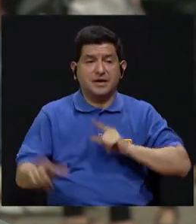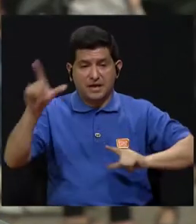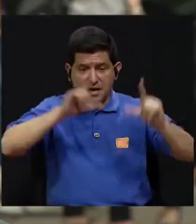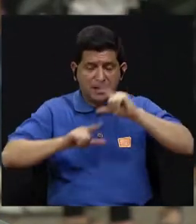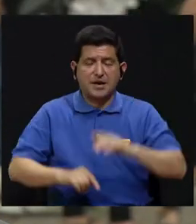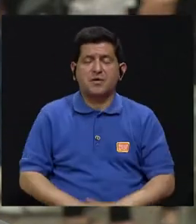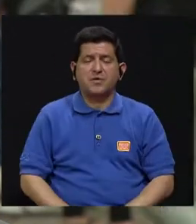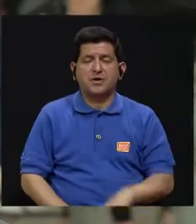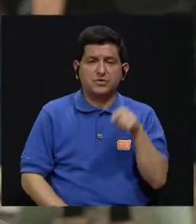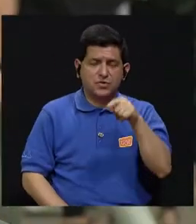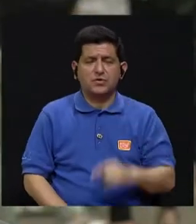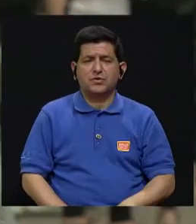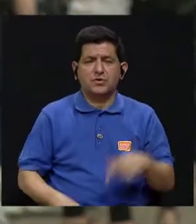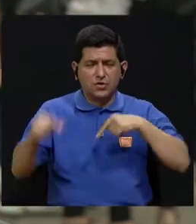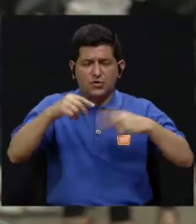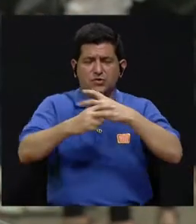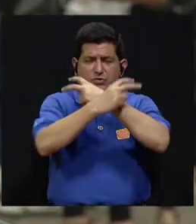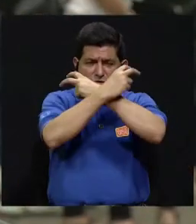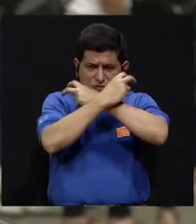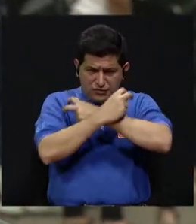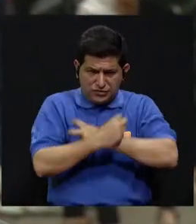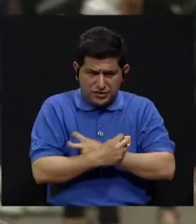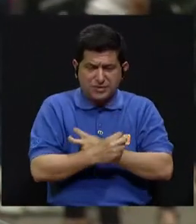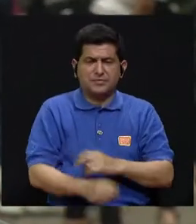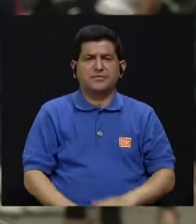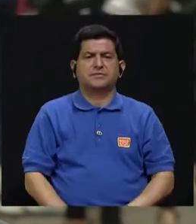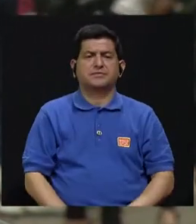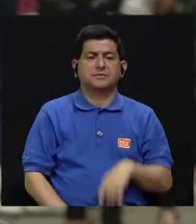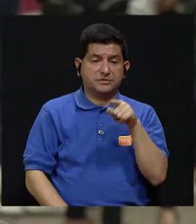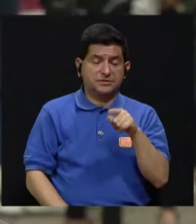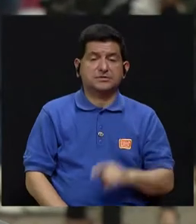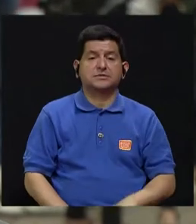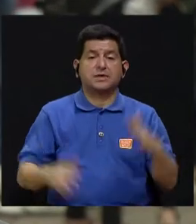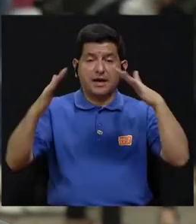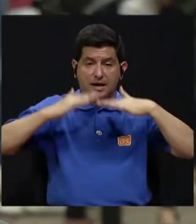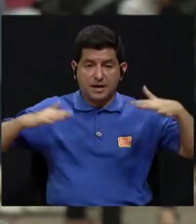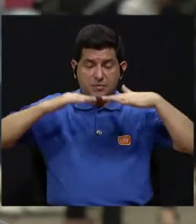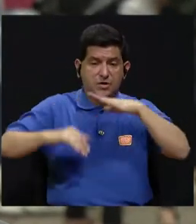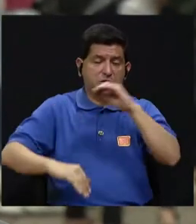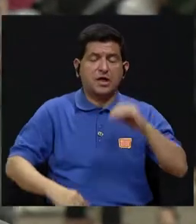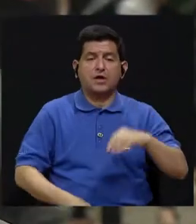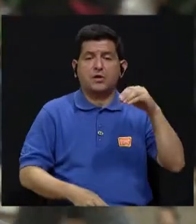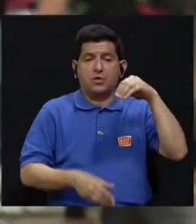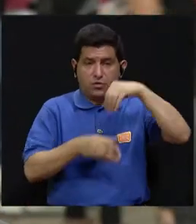contamos con el laboratorio de plaguicidas, que se encarga de todo el estudio de plaguicidas, tanto en el